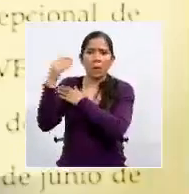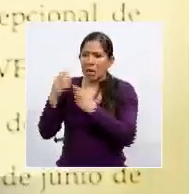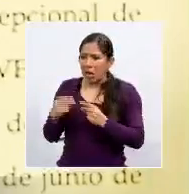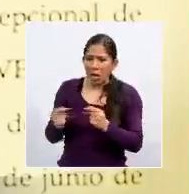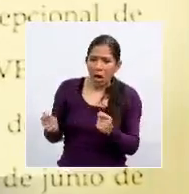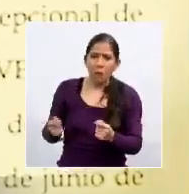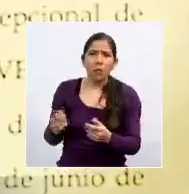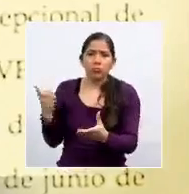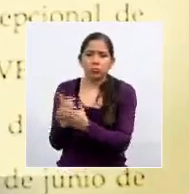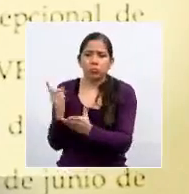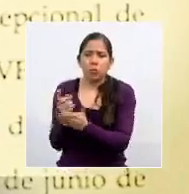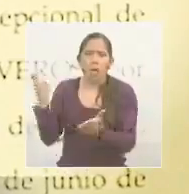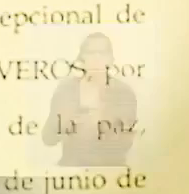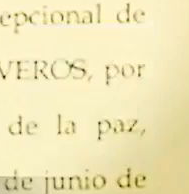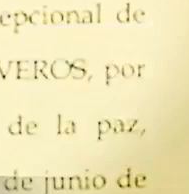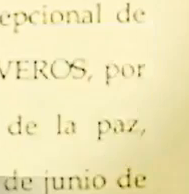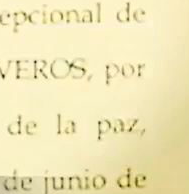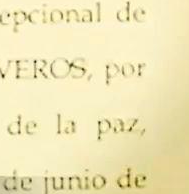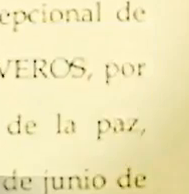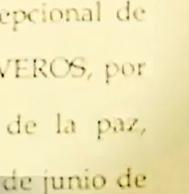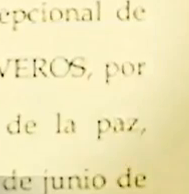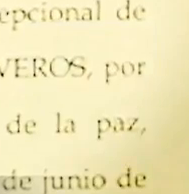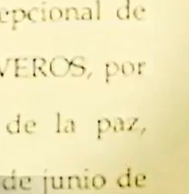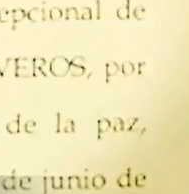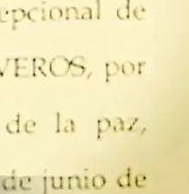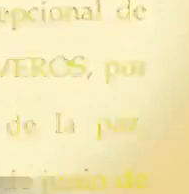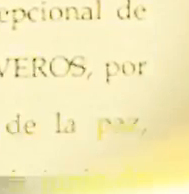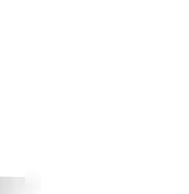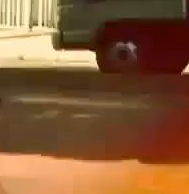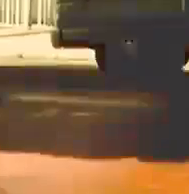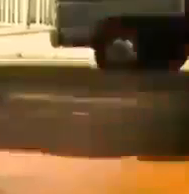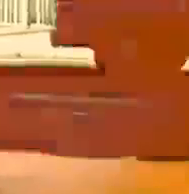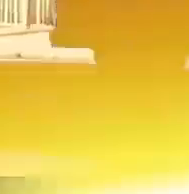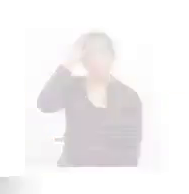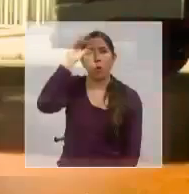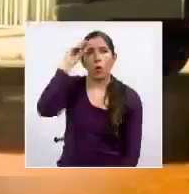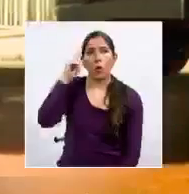Nayar, principal implicado en el asesinato de tres policías en Porongo.